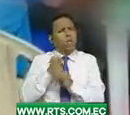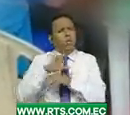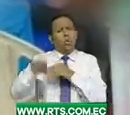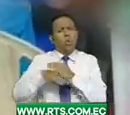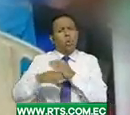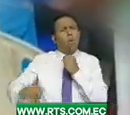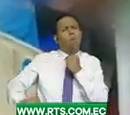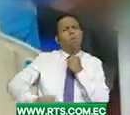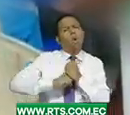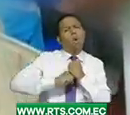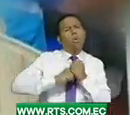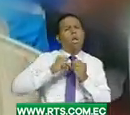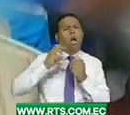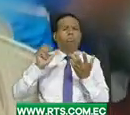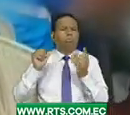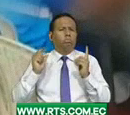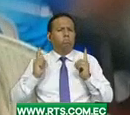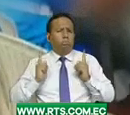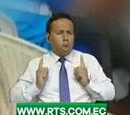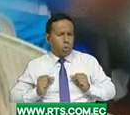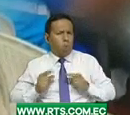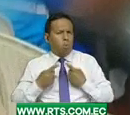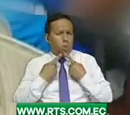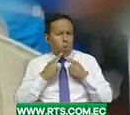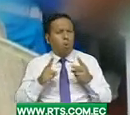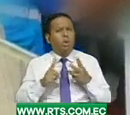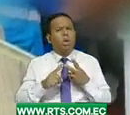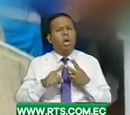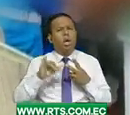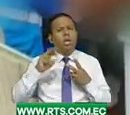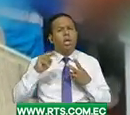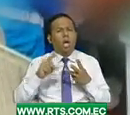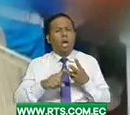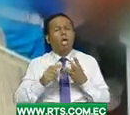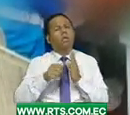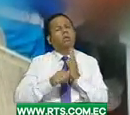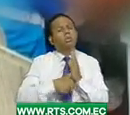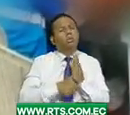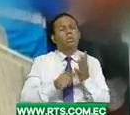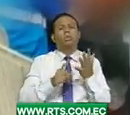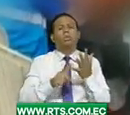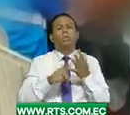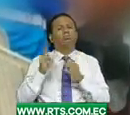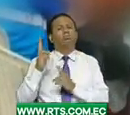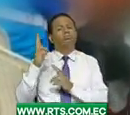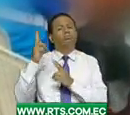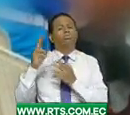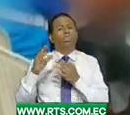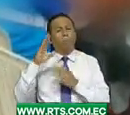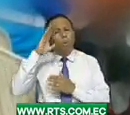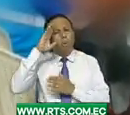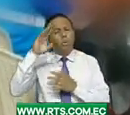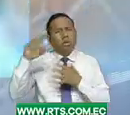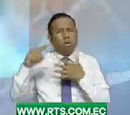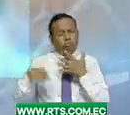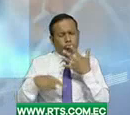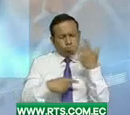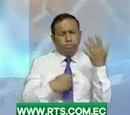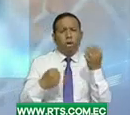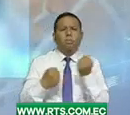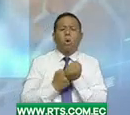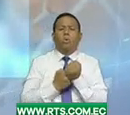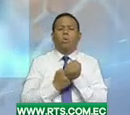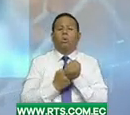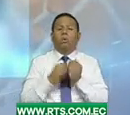es el Ministerio de Salud Pública, como es el INET, como es el Registro Civil, como es las Fuerzas Armadas, como es la Policía Nacional. Tan solo en el